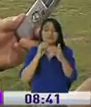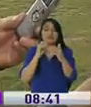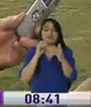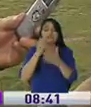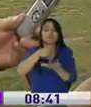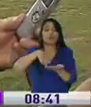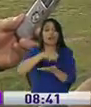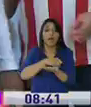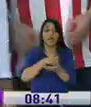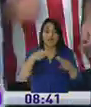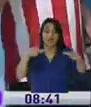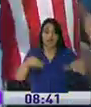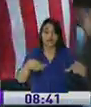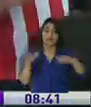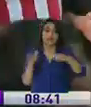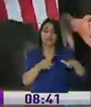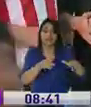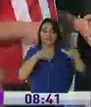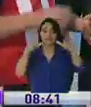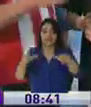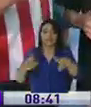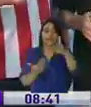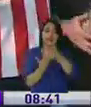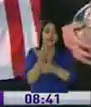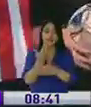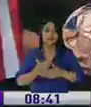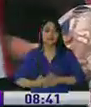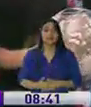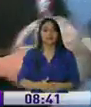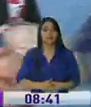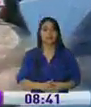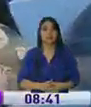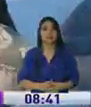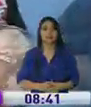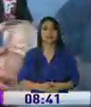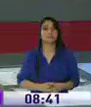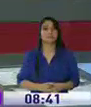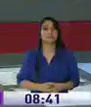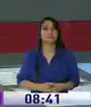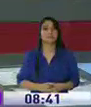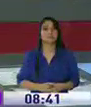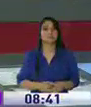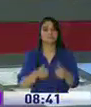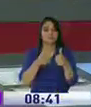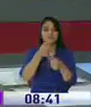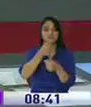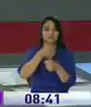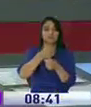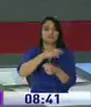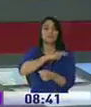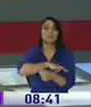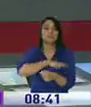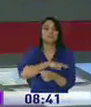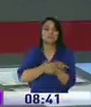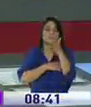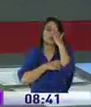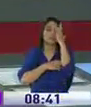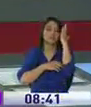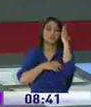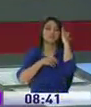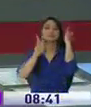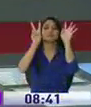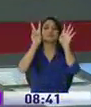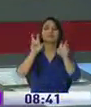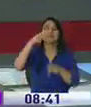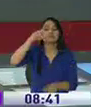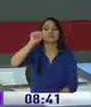las canchas originales. Informó Priscila Cadena. Buen trabajo en el municipio, sobre todo en el tema de pintas y el